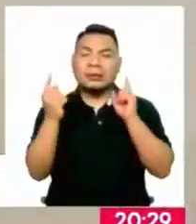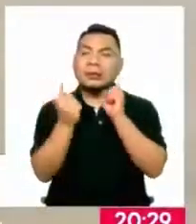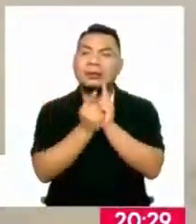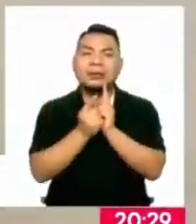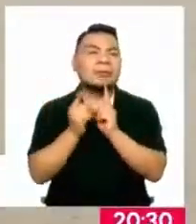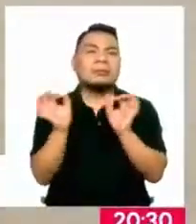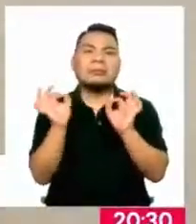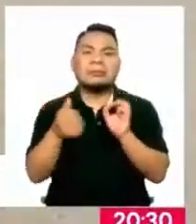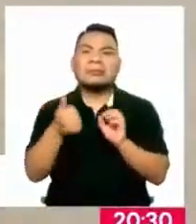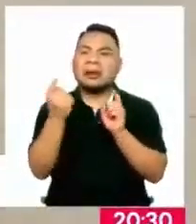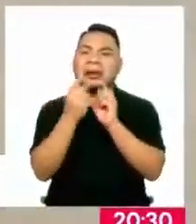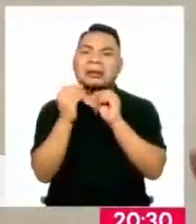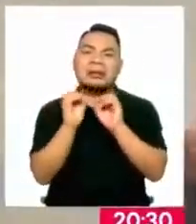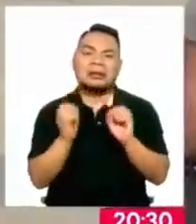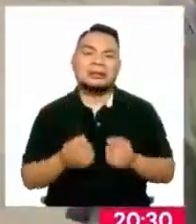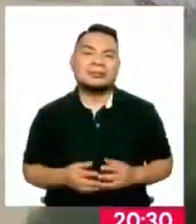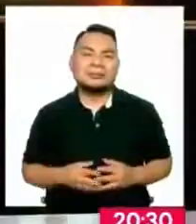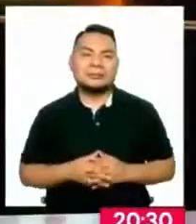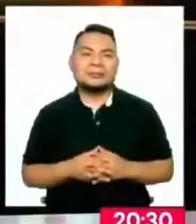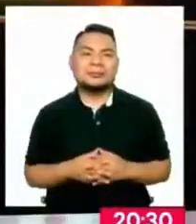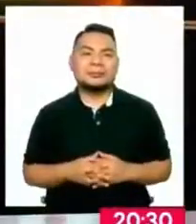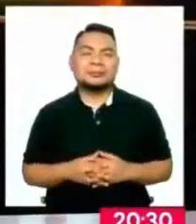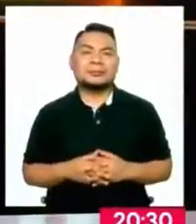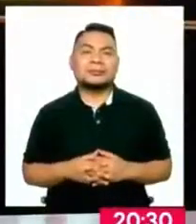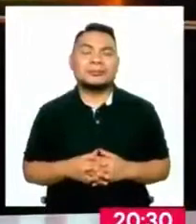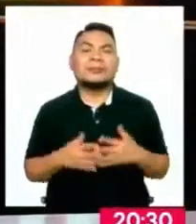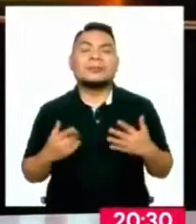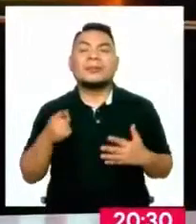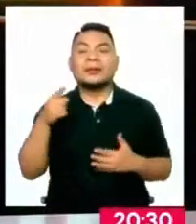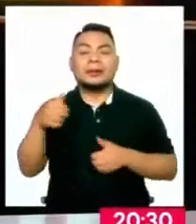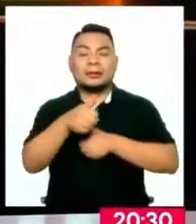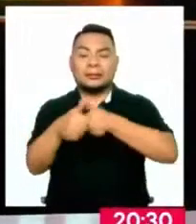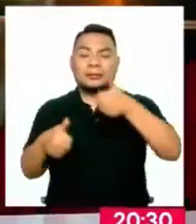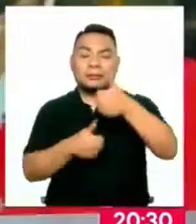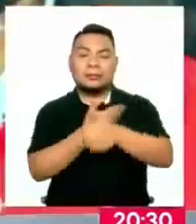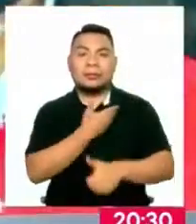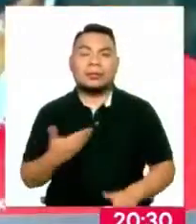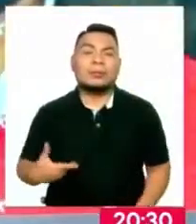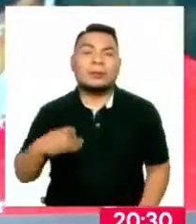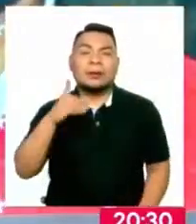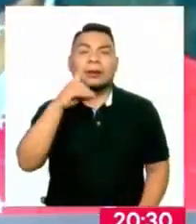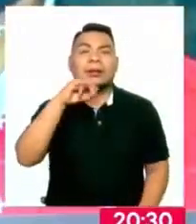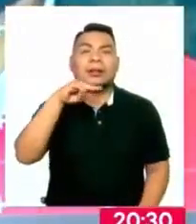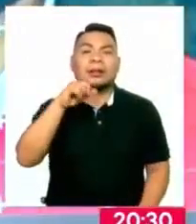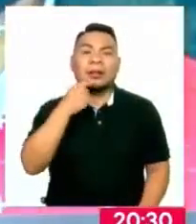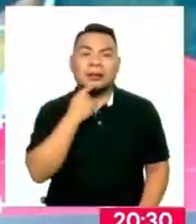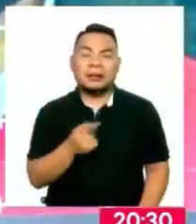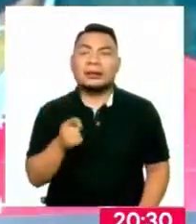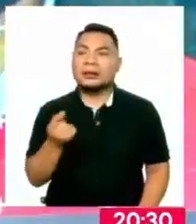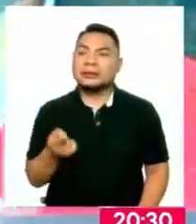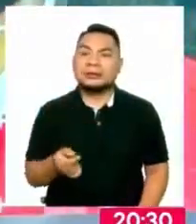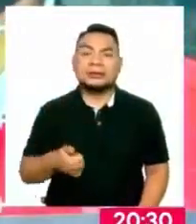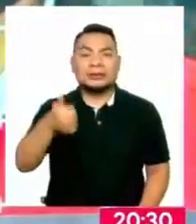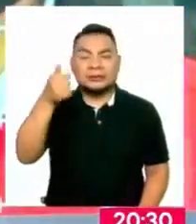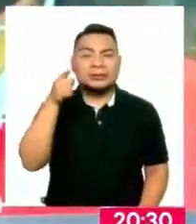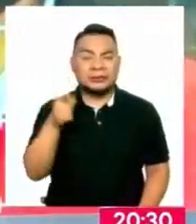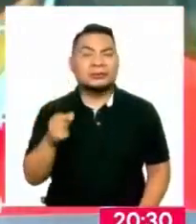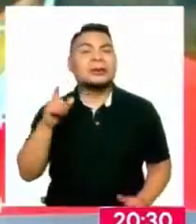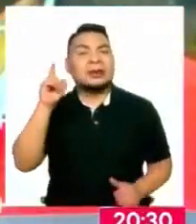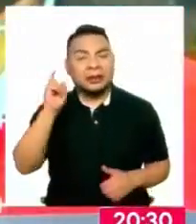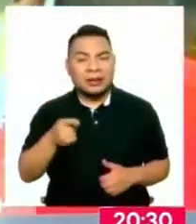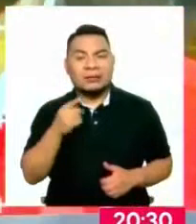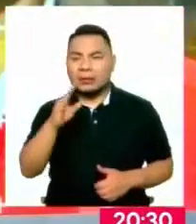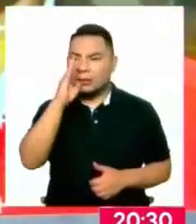por ninguna autoridad. Y la vicepresidenta Dina Boluarte señaló que las autoridades judiciales deben actuar